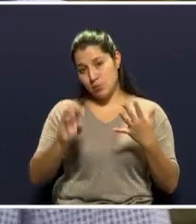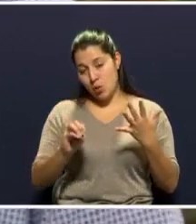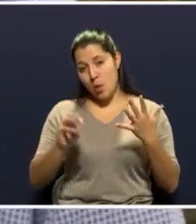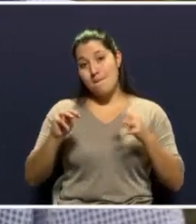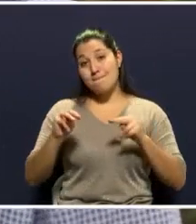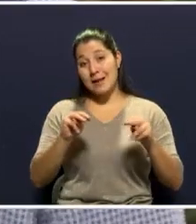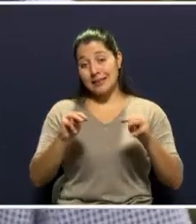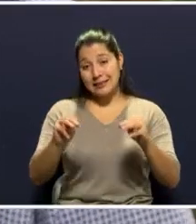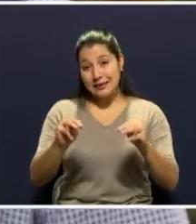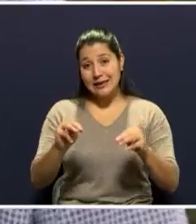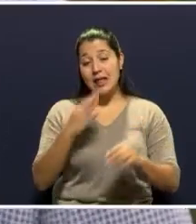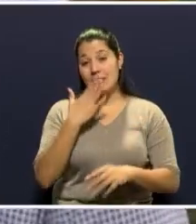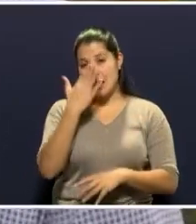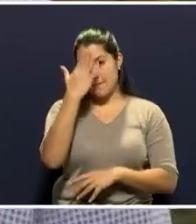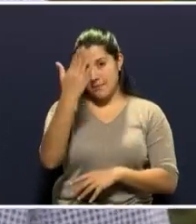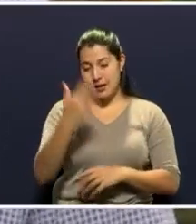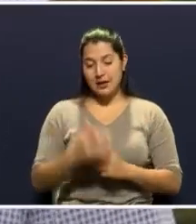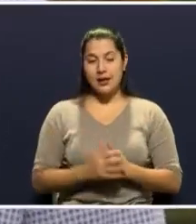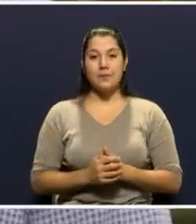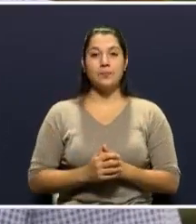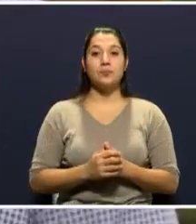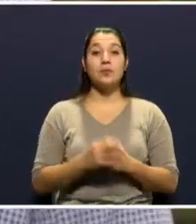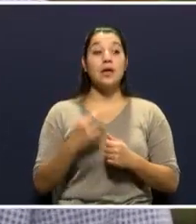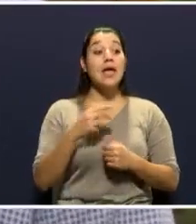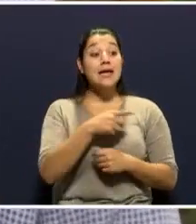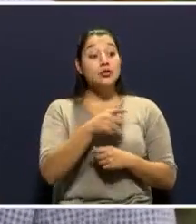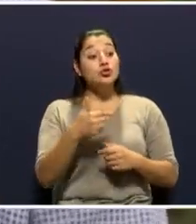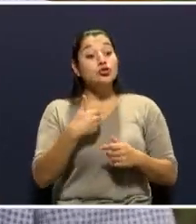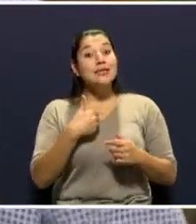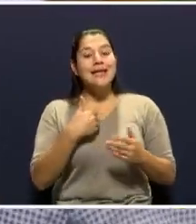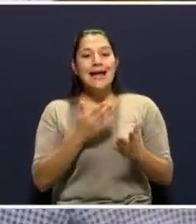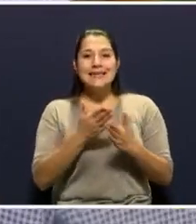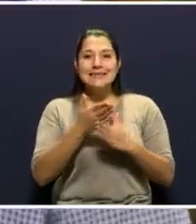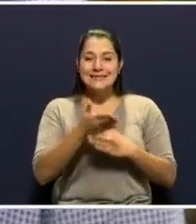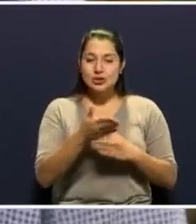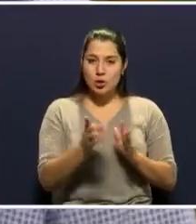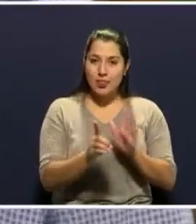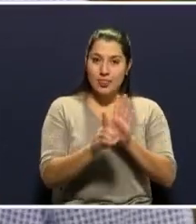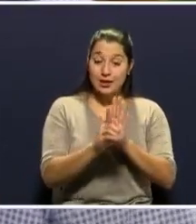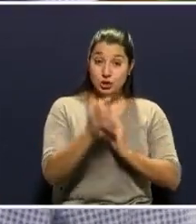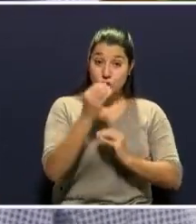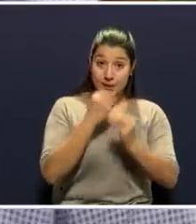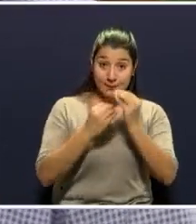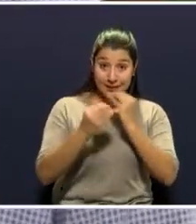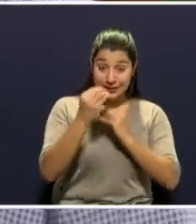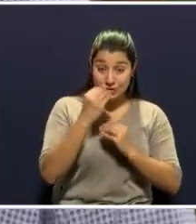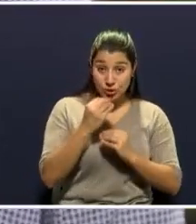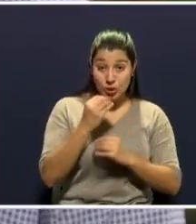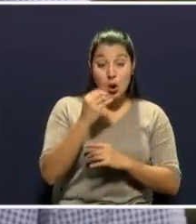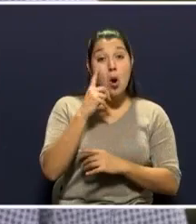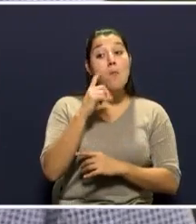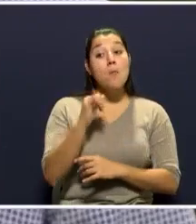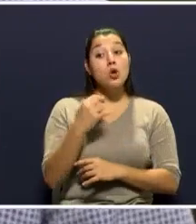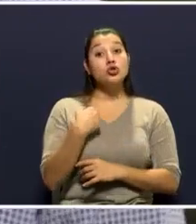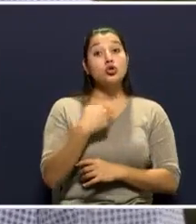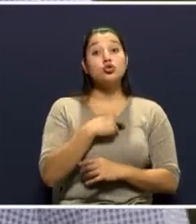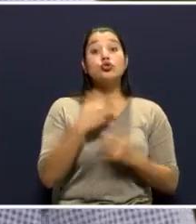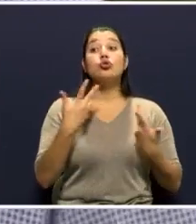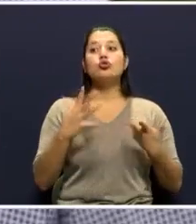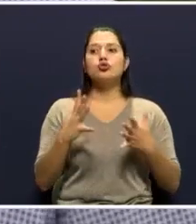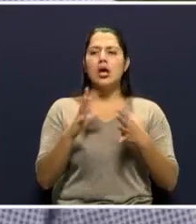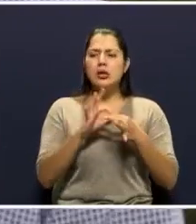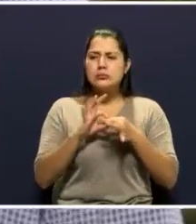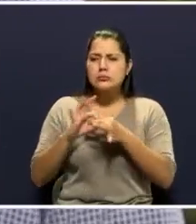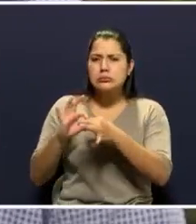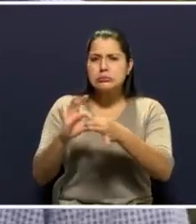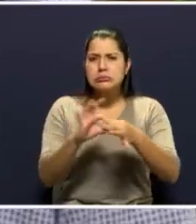forma está garantizando el derecho a la alimentación y para ello hemos articulado esfuerzos con